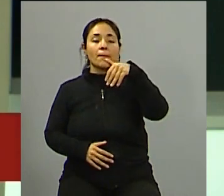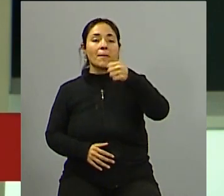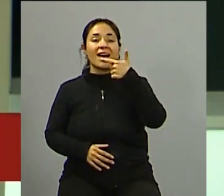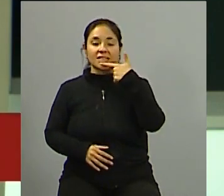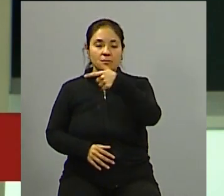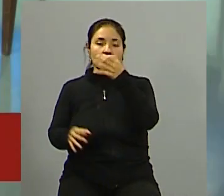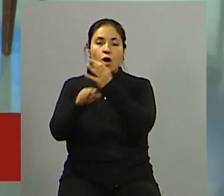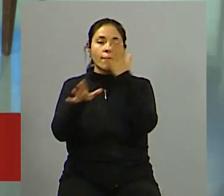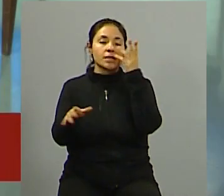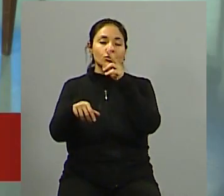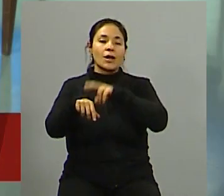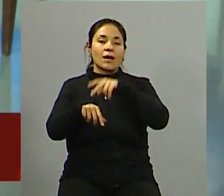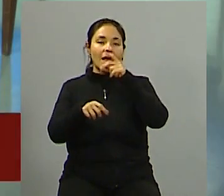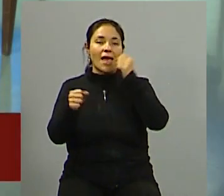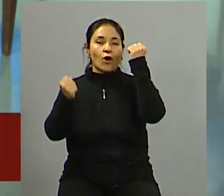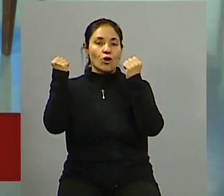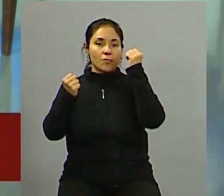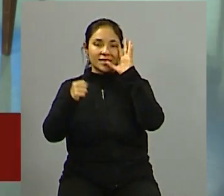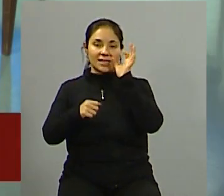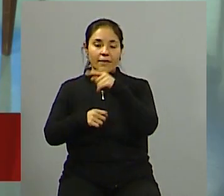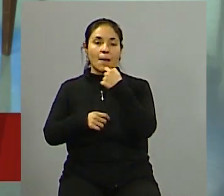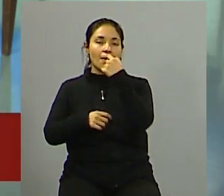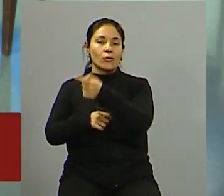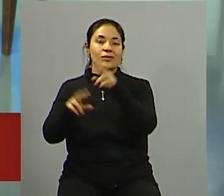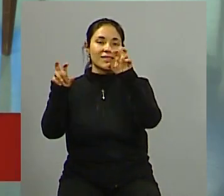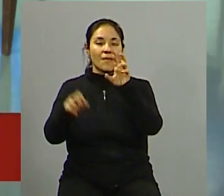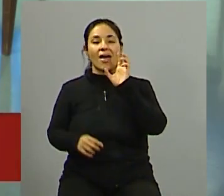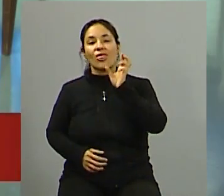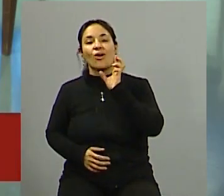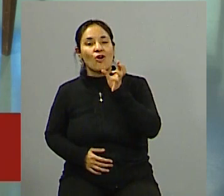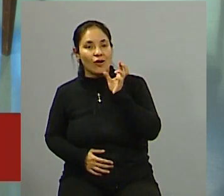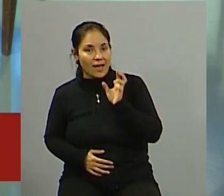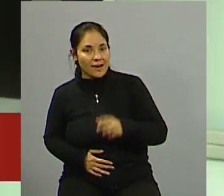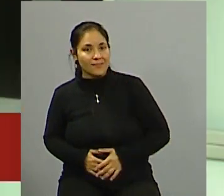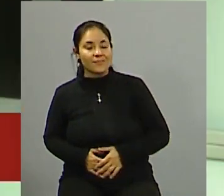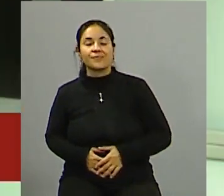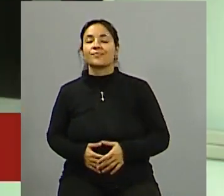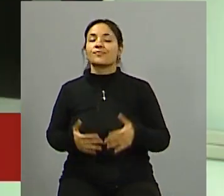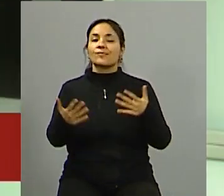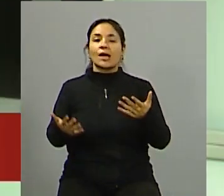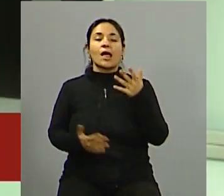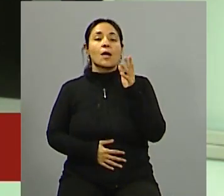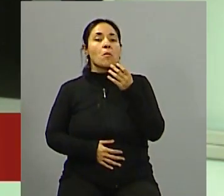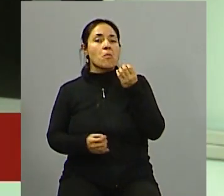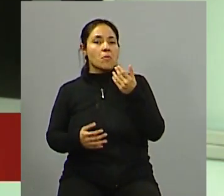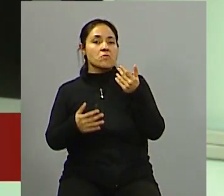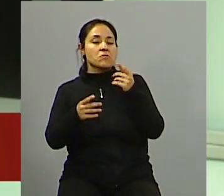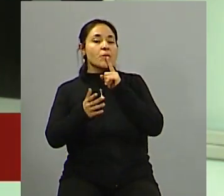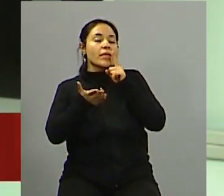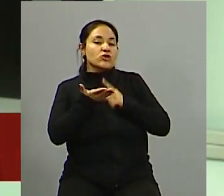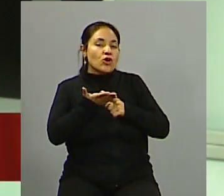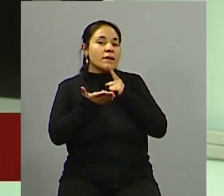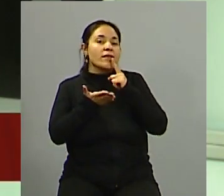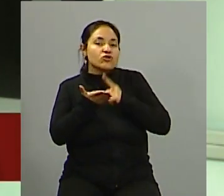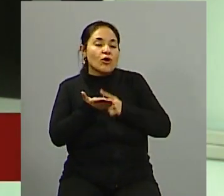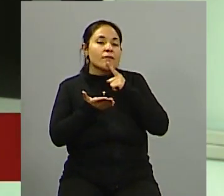bueno, ahora hay la pregunta del millón, Tomás. El dólar. ¿Por qué se da este fenómeno que, digo, después de las últimas medidas económicas que